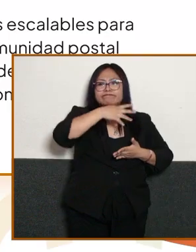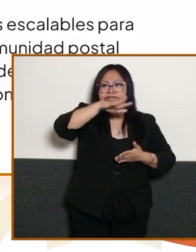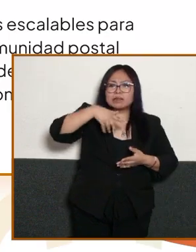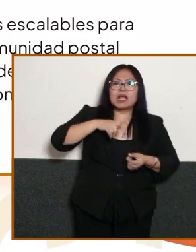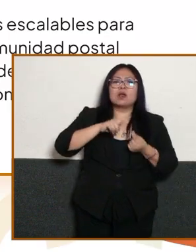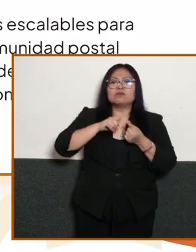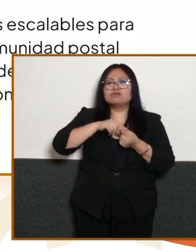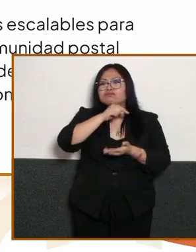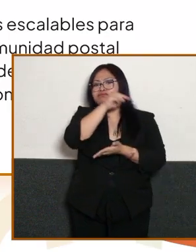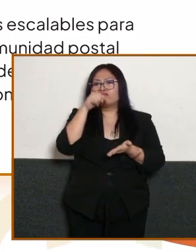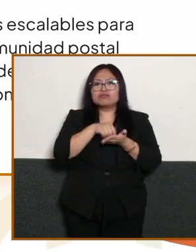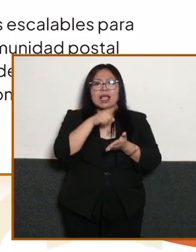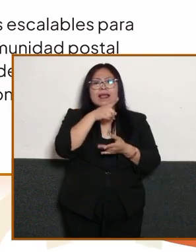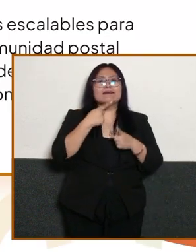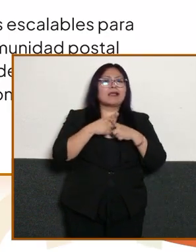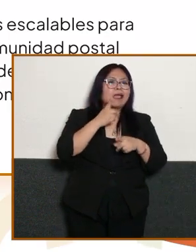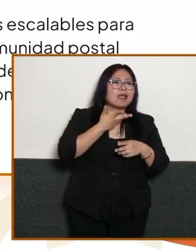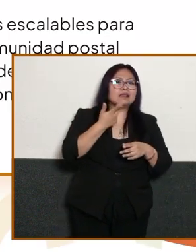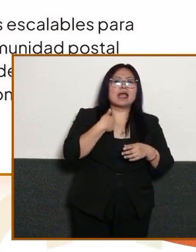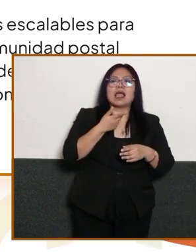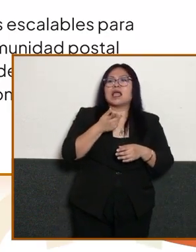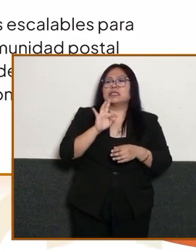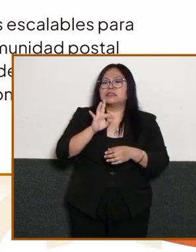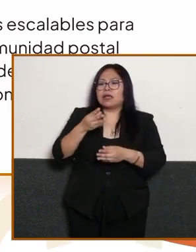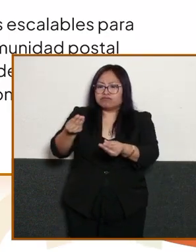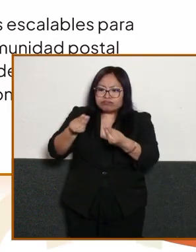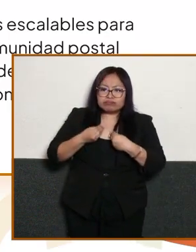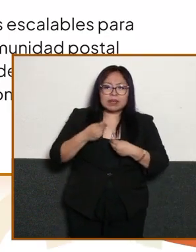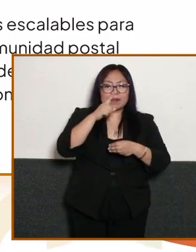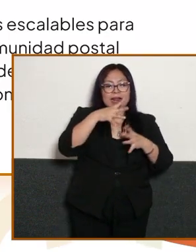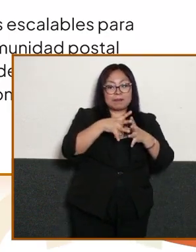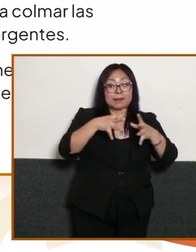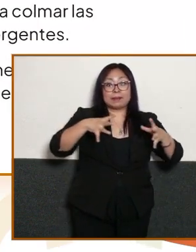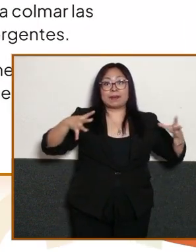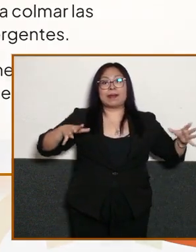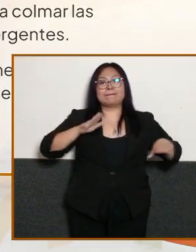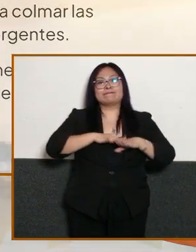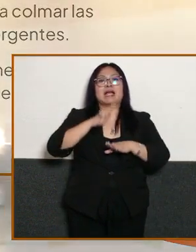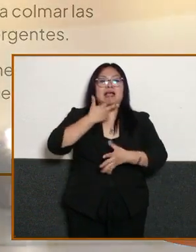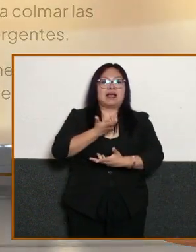nuevos clientes, a ampliar su comunidad para extender sus mercados, por ejemplo.